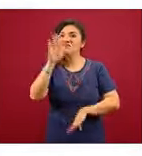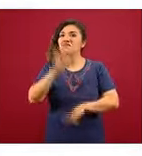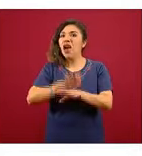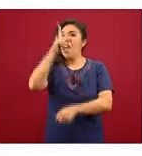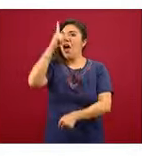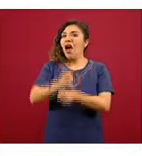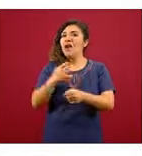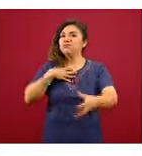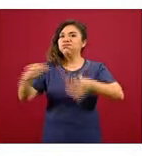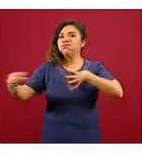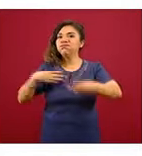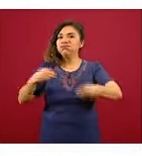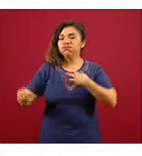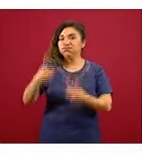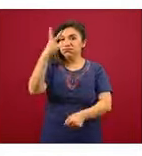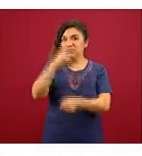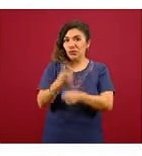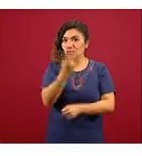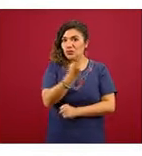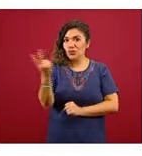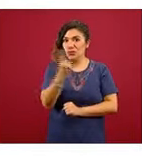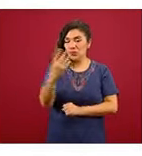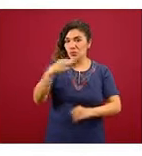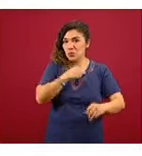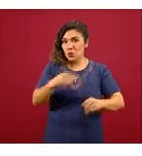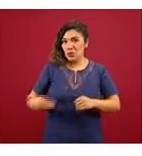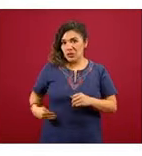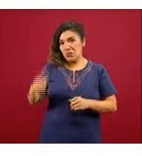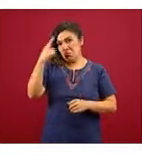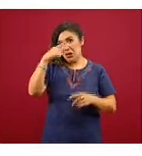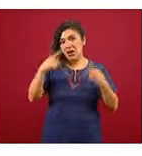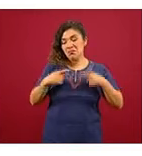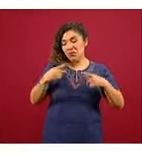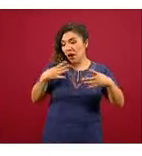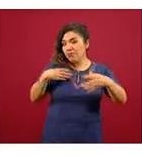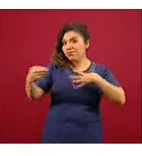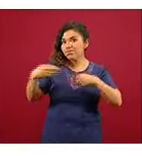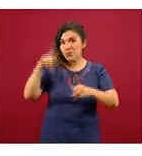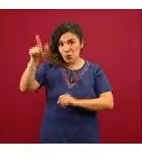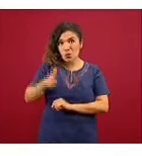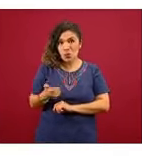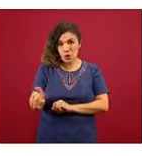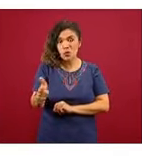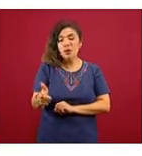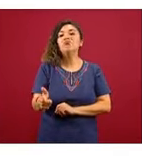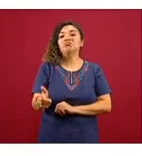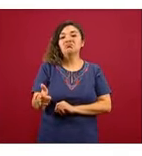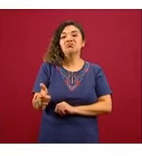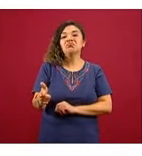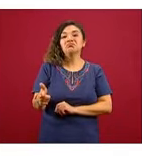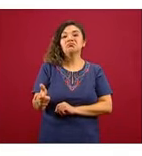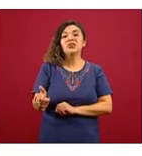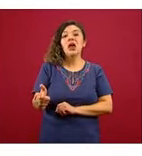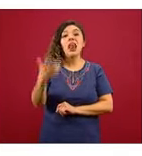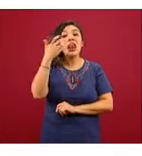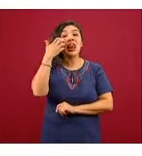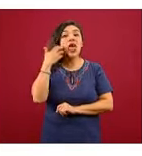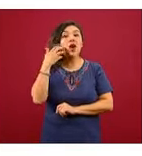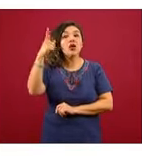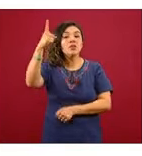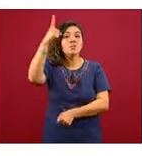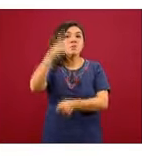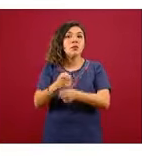contribuido con mayor carga a la curva o a la epidemia del estado de Guanajuato. Prácticamente el estado de León fue el